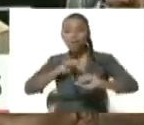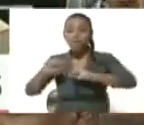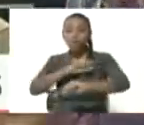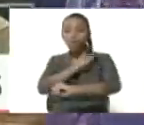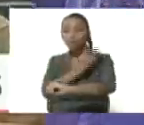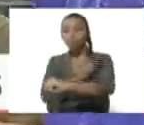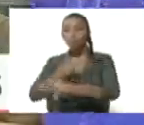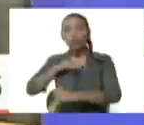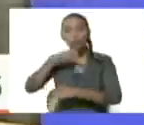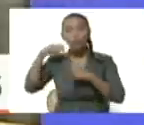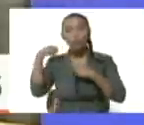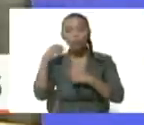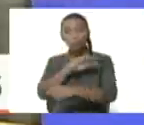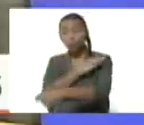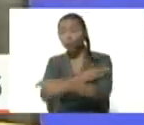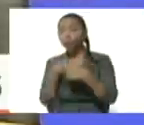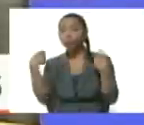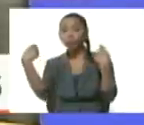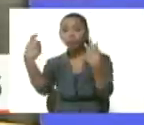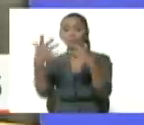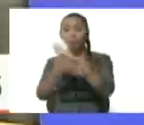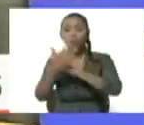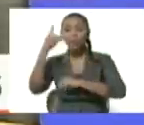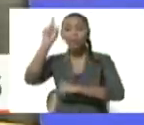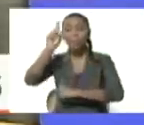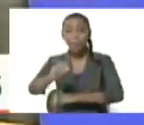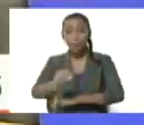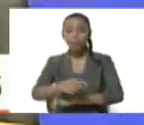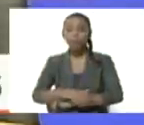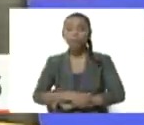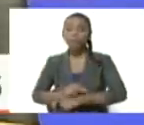nuestro poder popular, pero también en